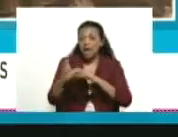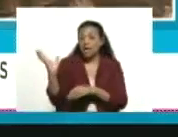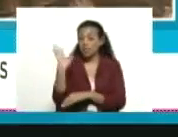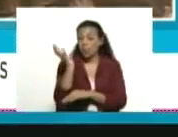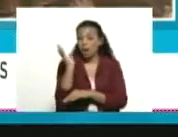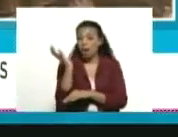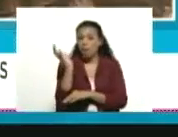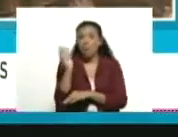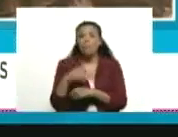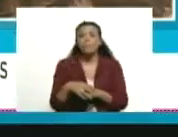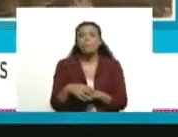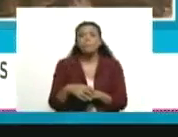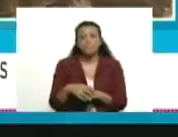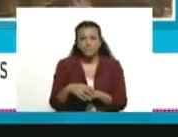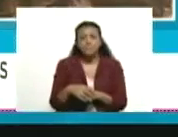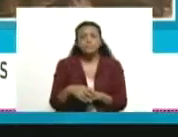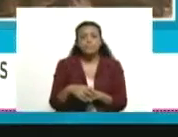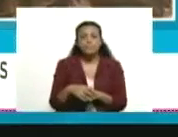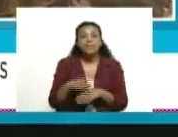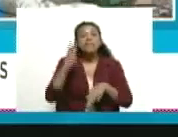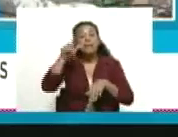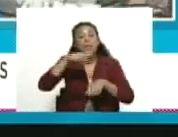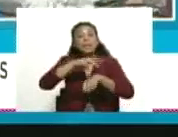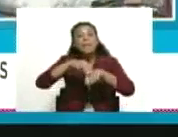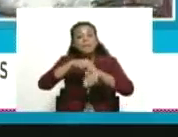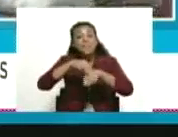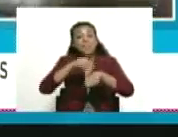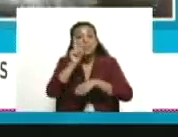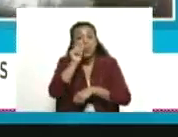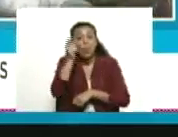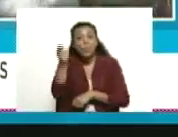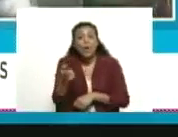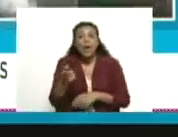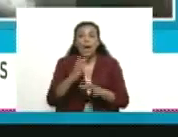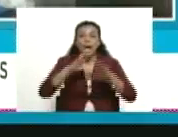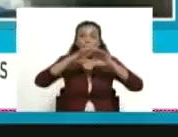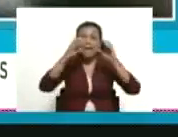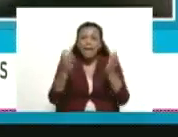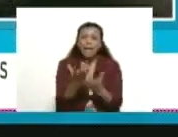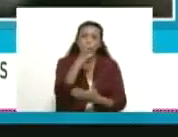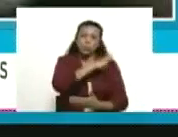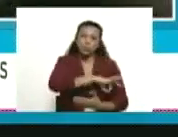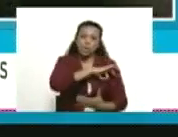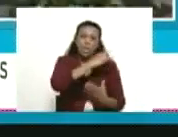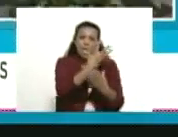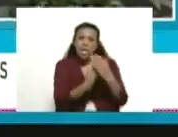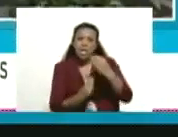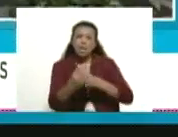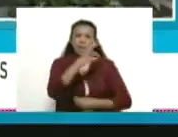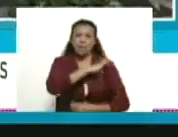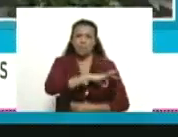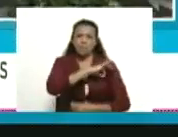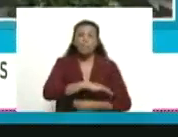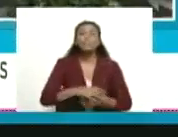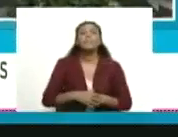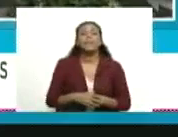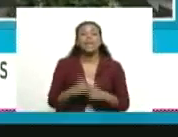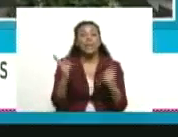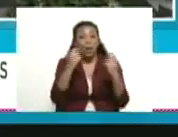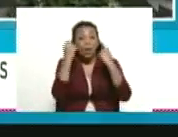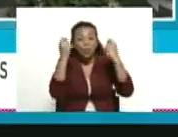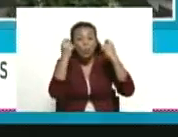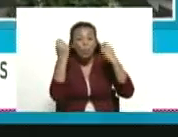cumbre, está el ministro de Ecosocialismo, Josué Lorca, que estuvieron en la